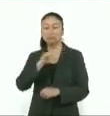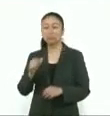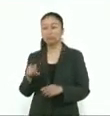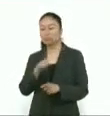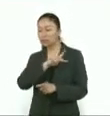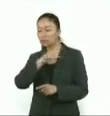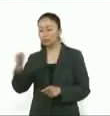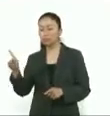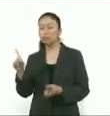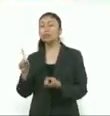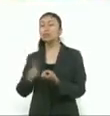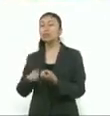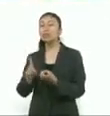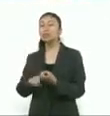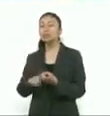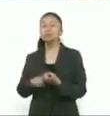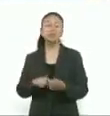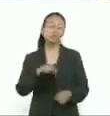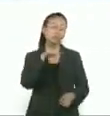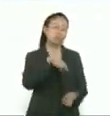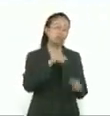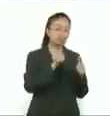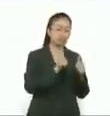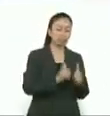¿dónde estamos?